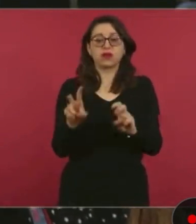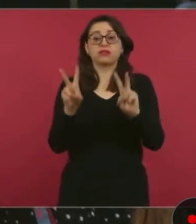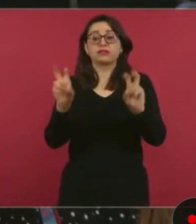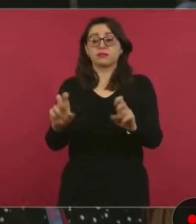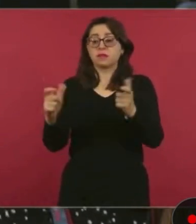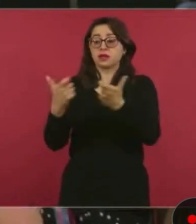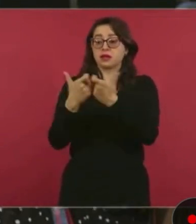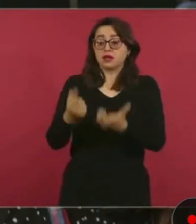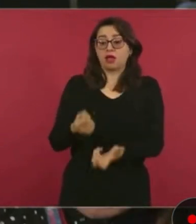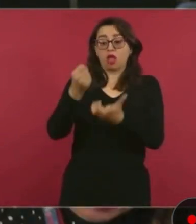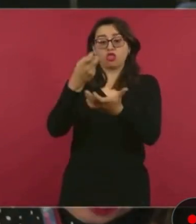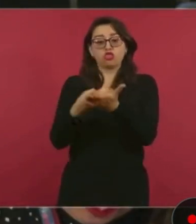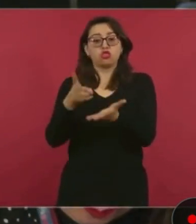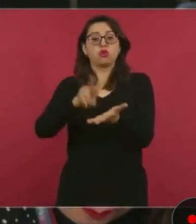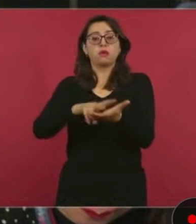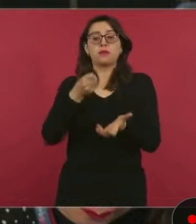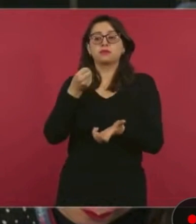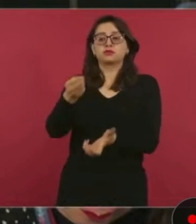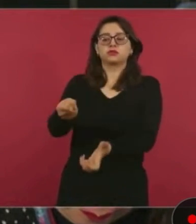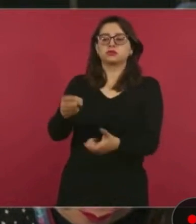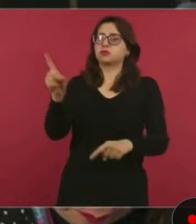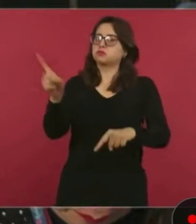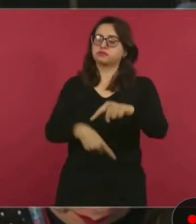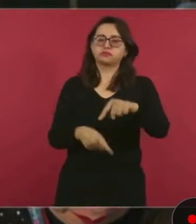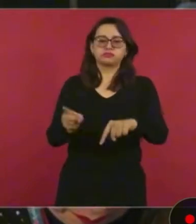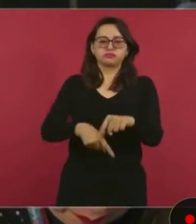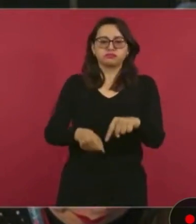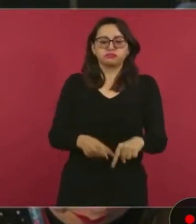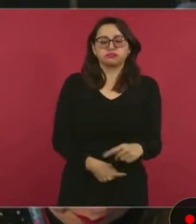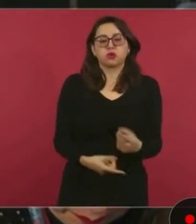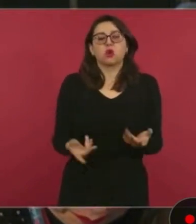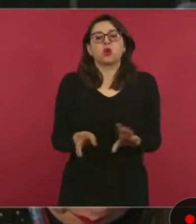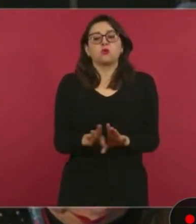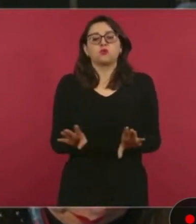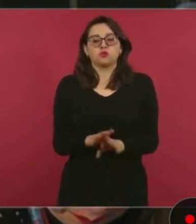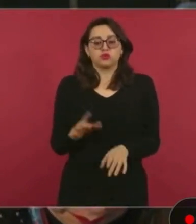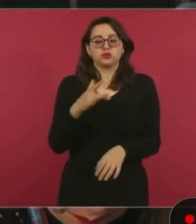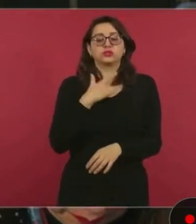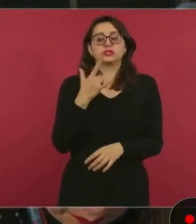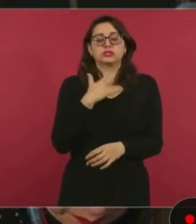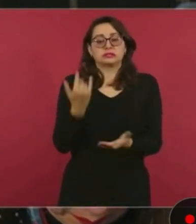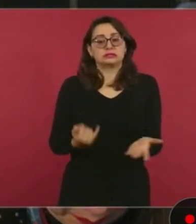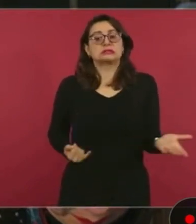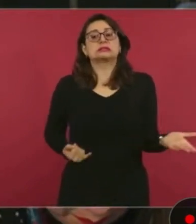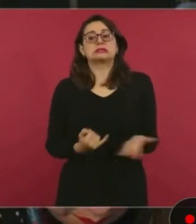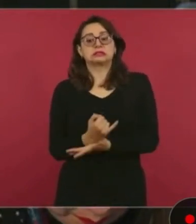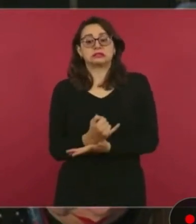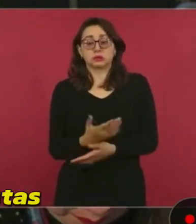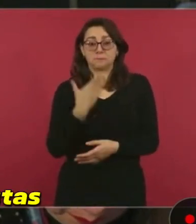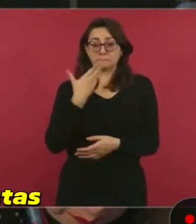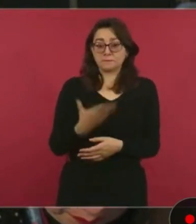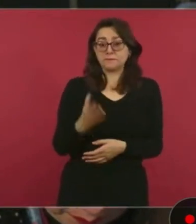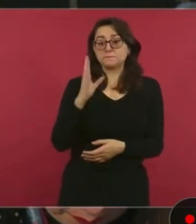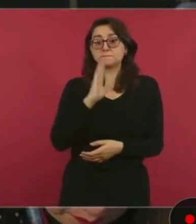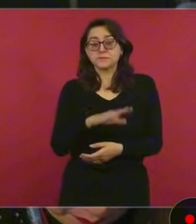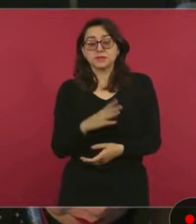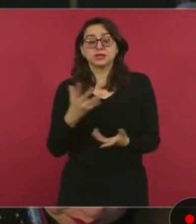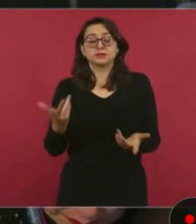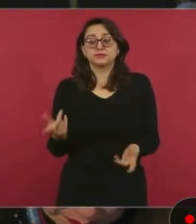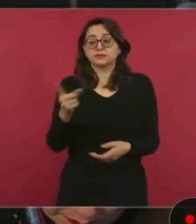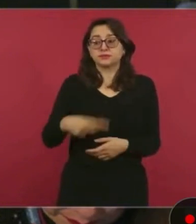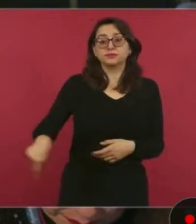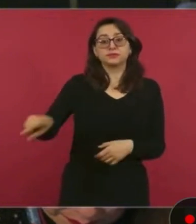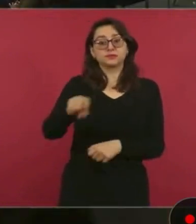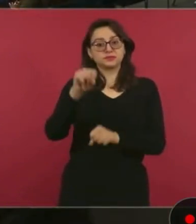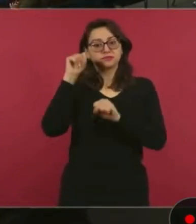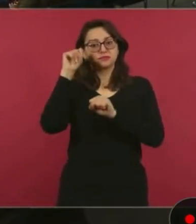eliminación de los fideicomisos. Preguntarle cómo observa pues la decisión que se toma a partir de que se haga este tipo de protestas, que aseguran va a